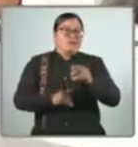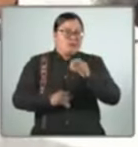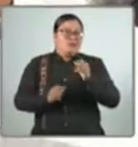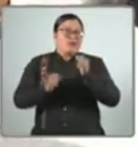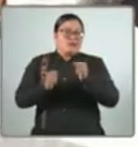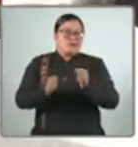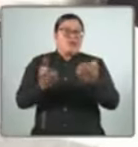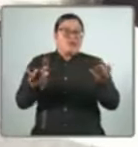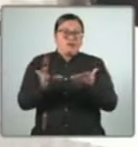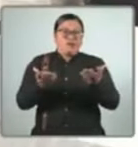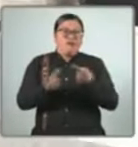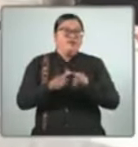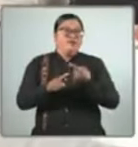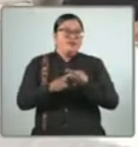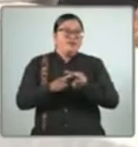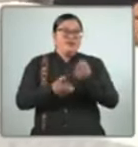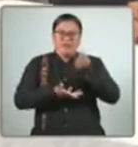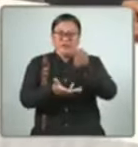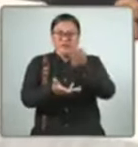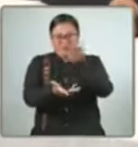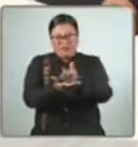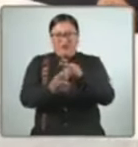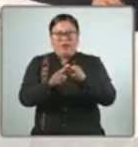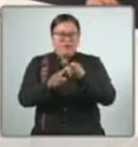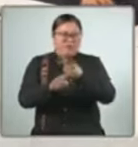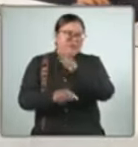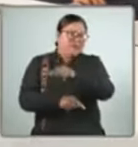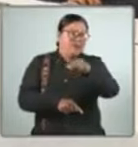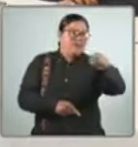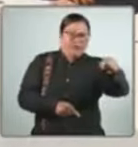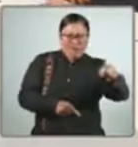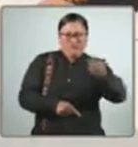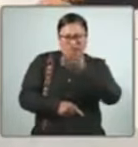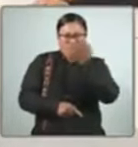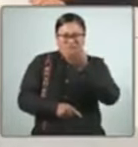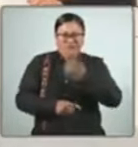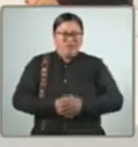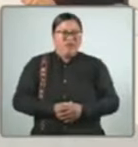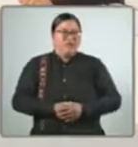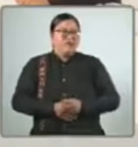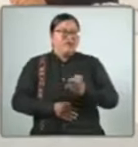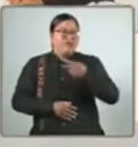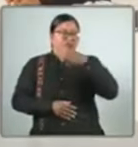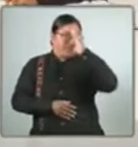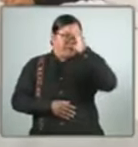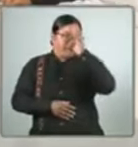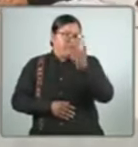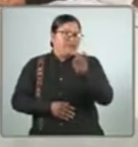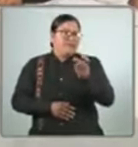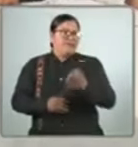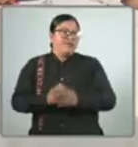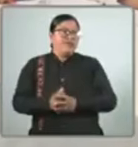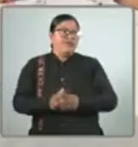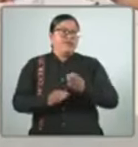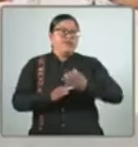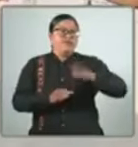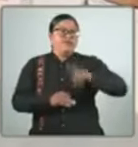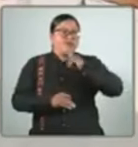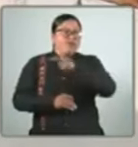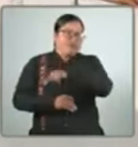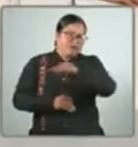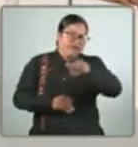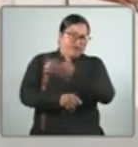hace con los propios recursos de los subsistemas. Creo que es algo, como ya lo mencionaron los